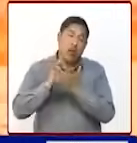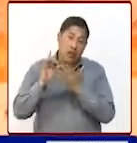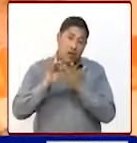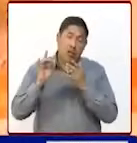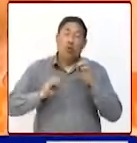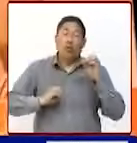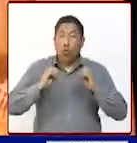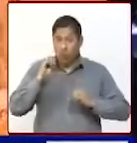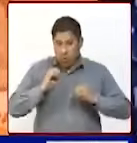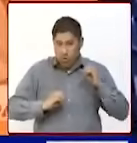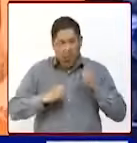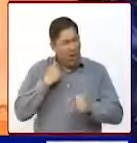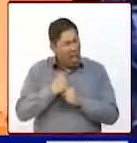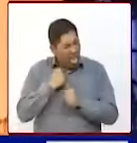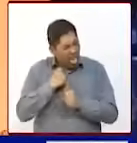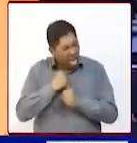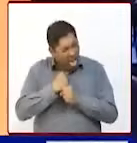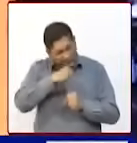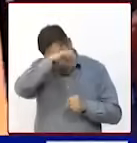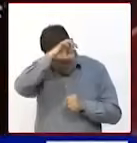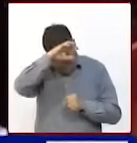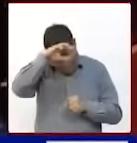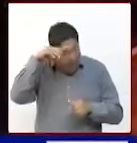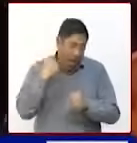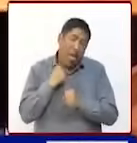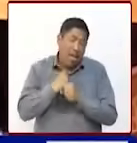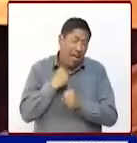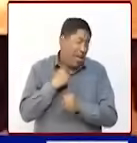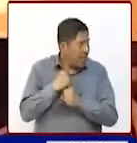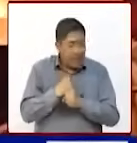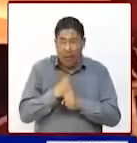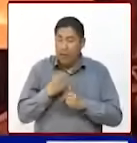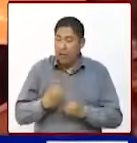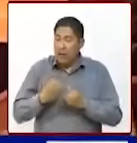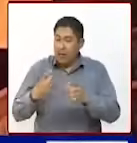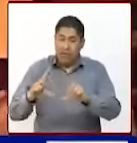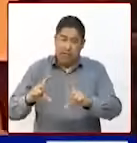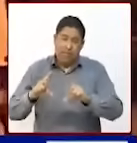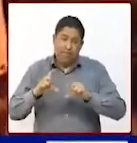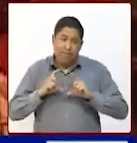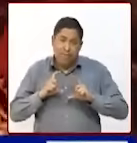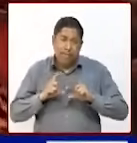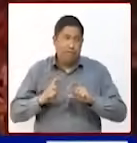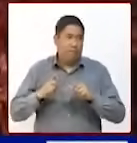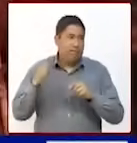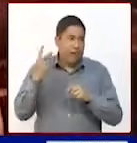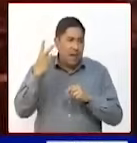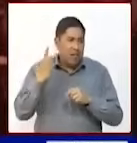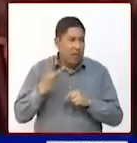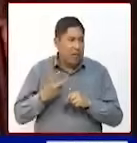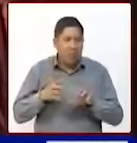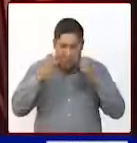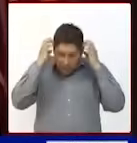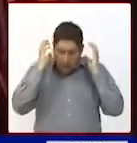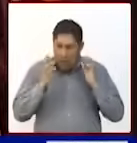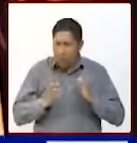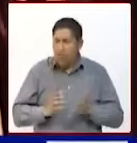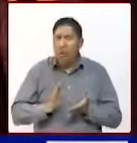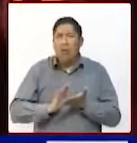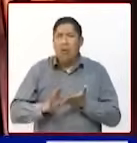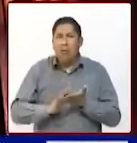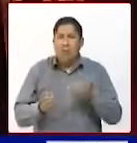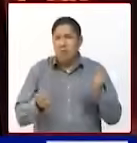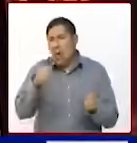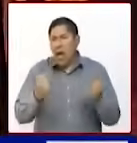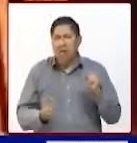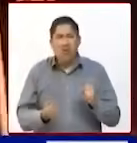se está trabajando al 100% en estas oficinas donde se están entregando las credenciales para los medios de comunicación, los permisos para los